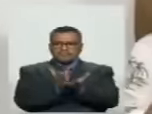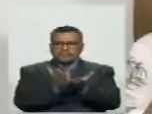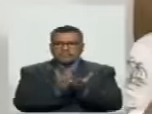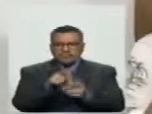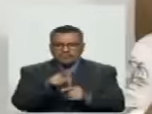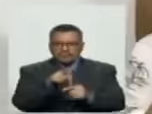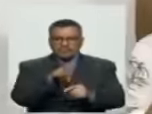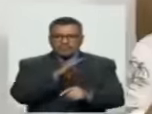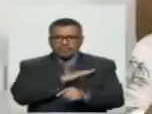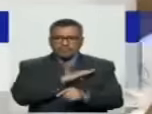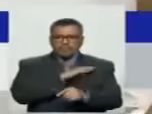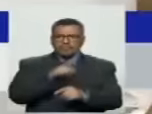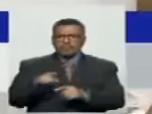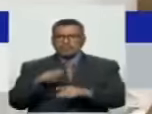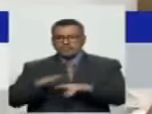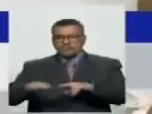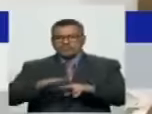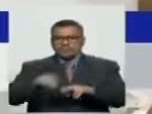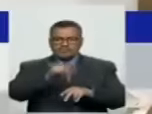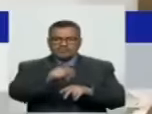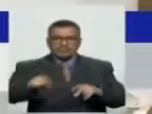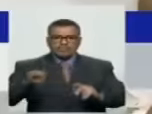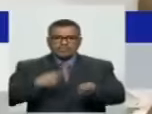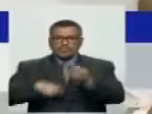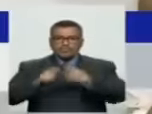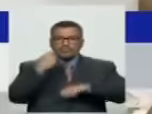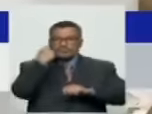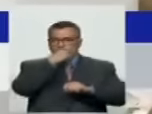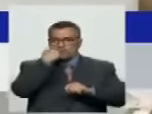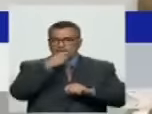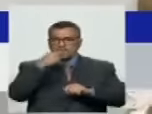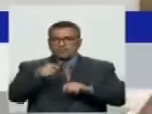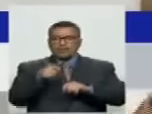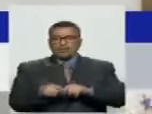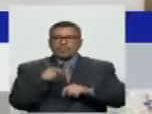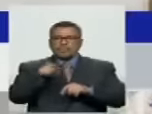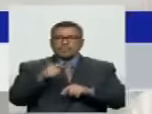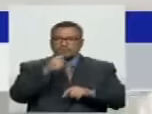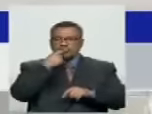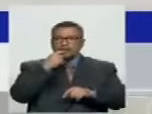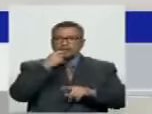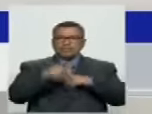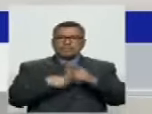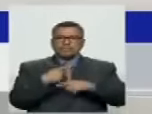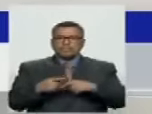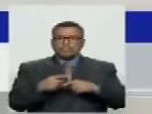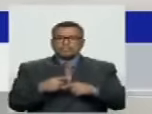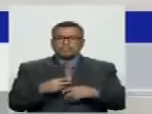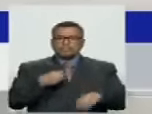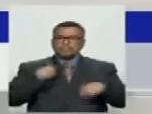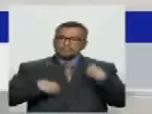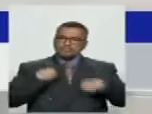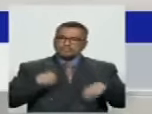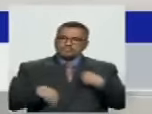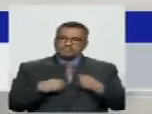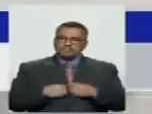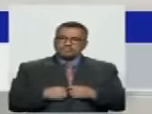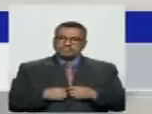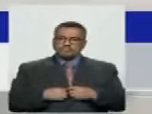hijo hay una persona vendiendo cocaína o vendiendo anfetamina, eso le produciría angustia.